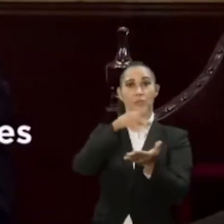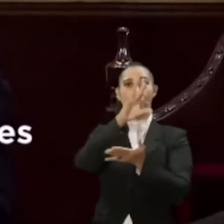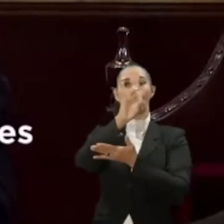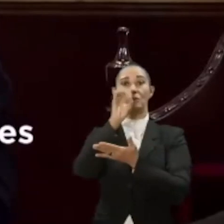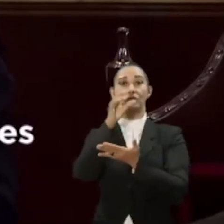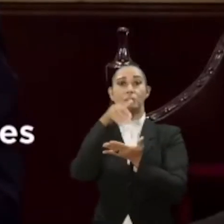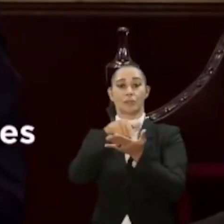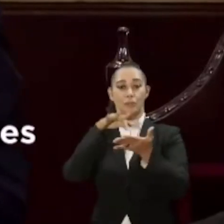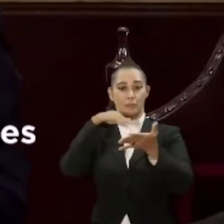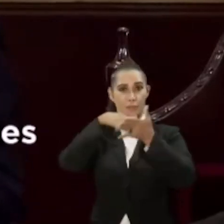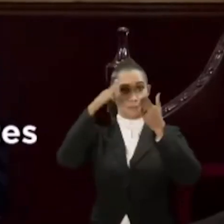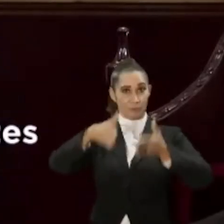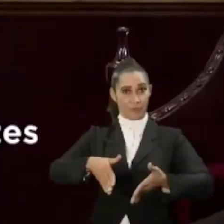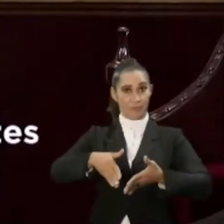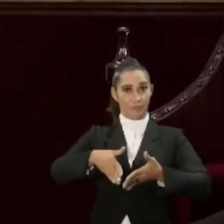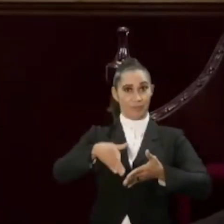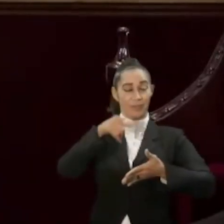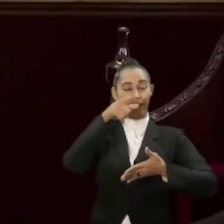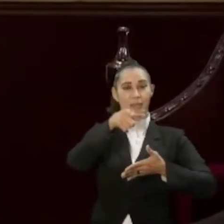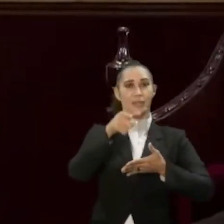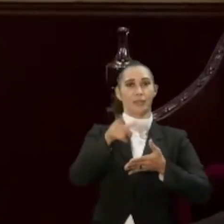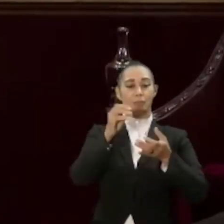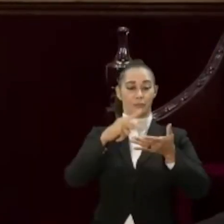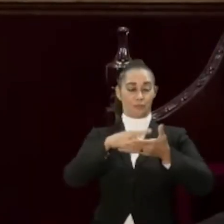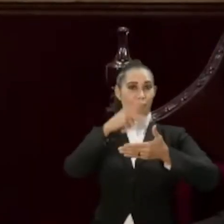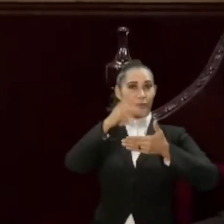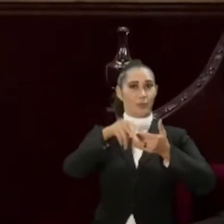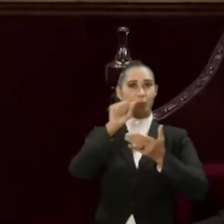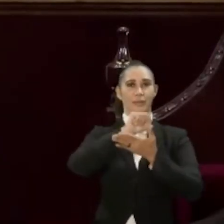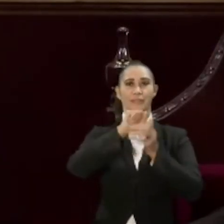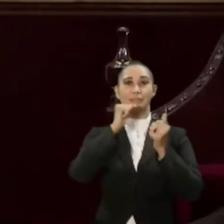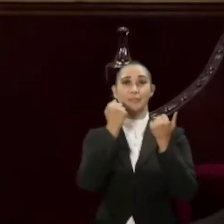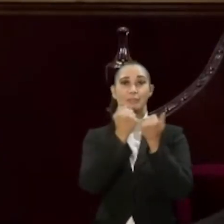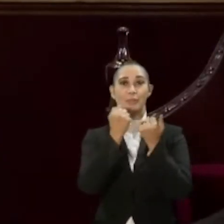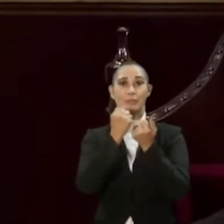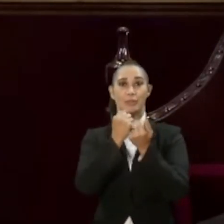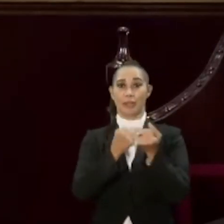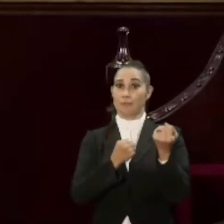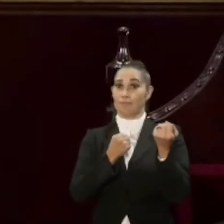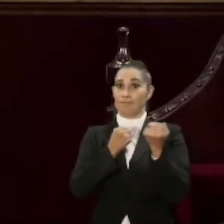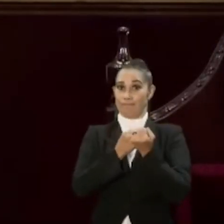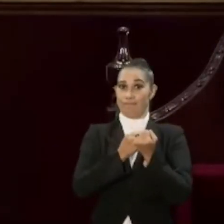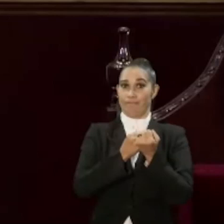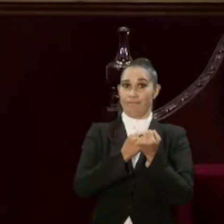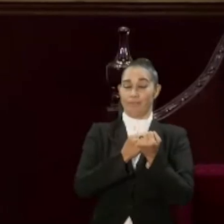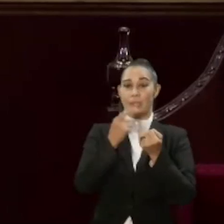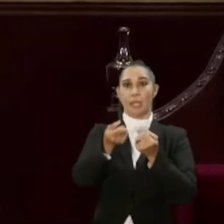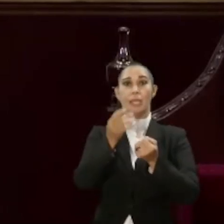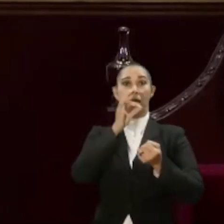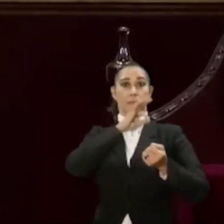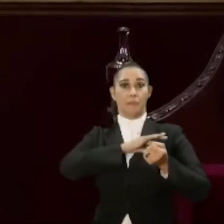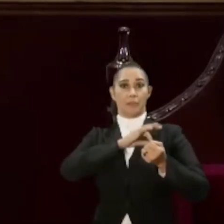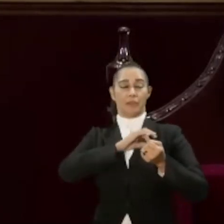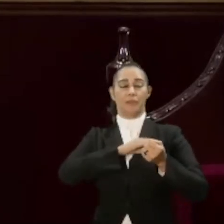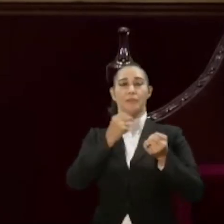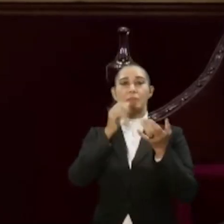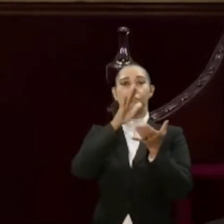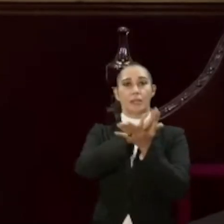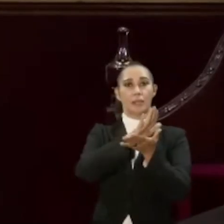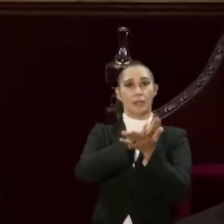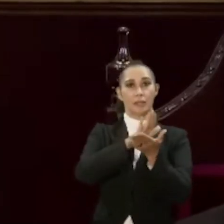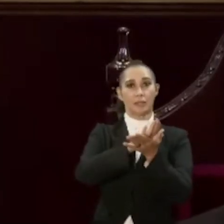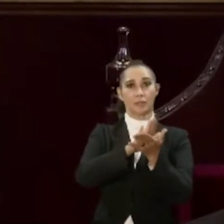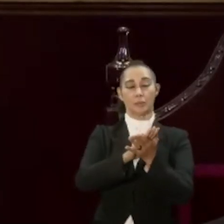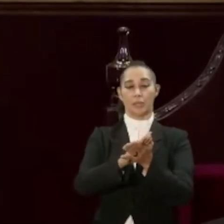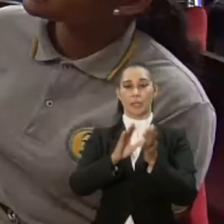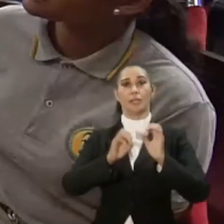1.800.000 estudiantes, lo cual constituye un programa social de alto impacto que favorece la asistencia escolar y la